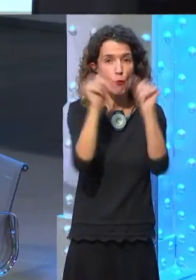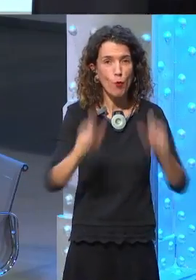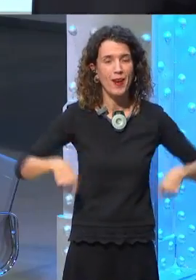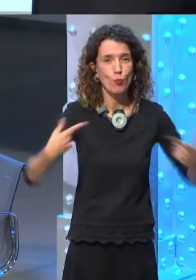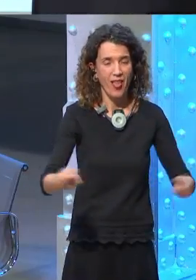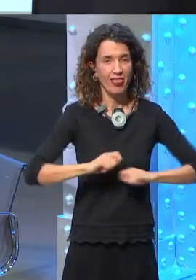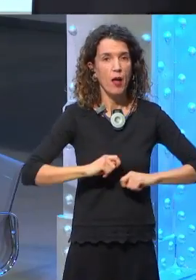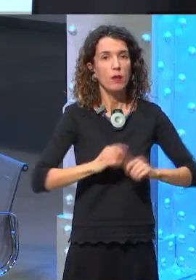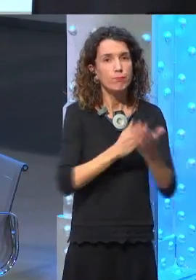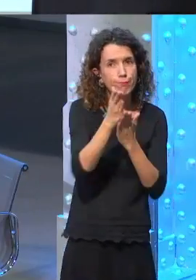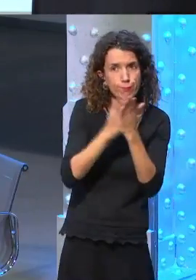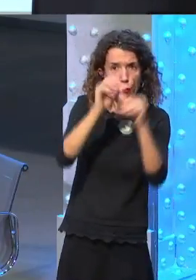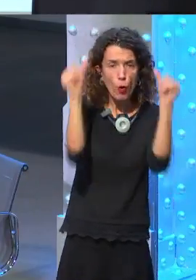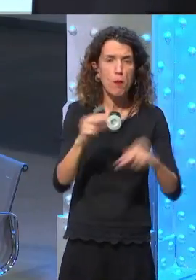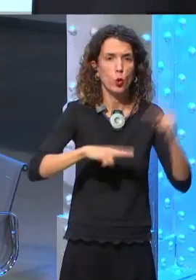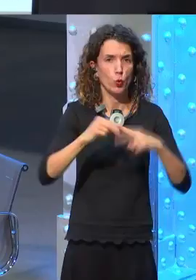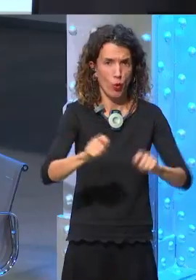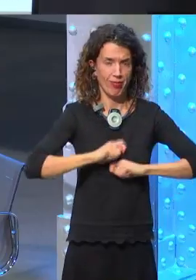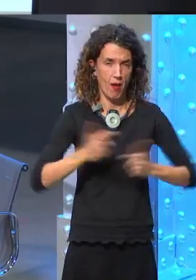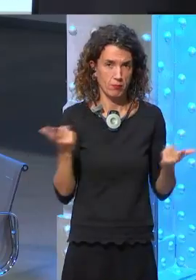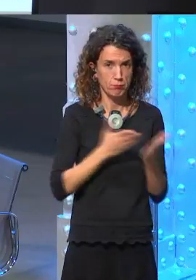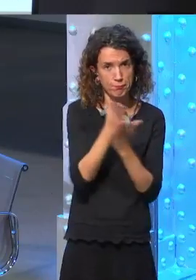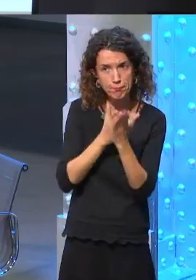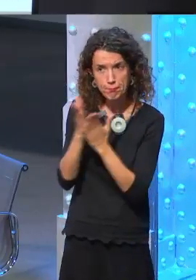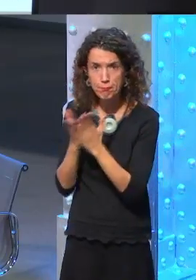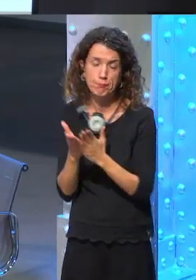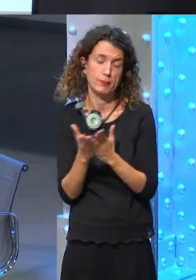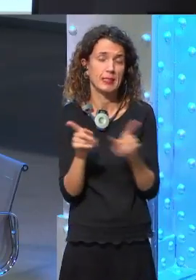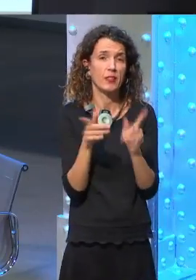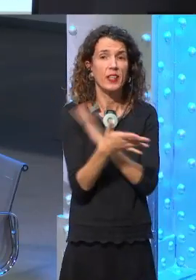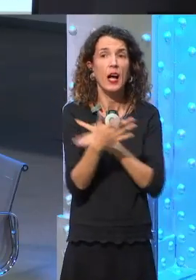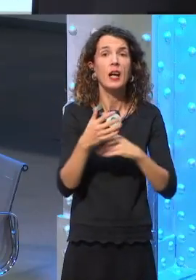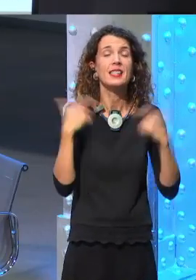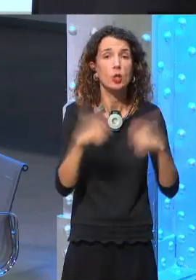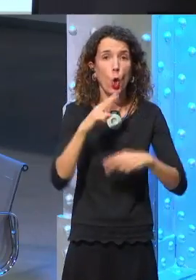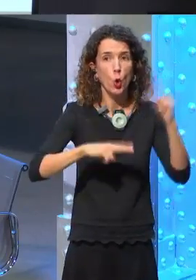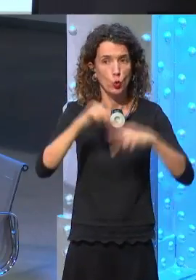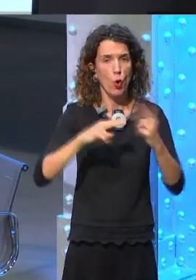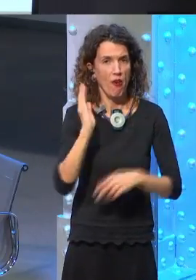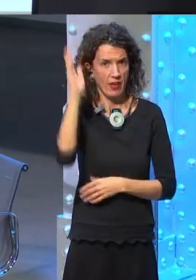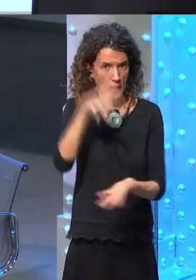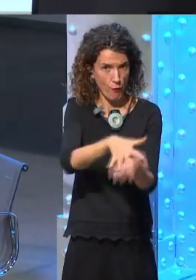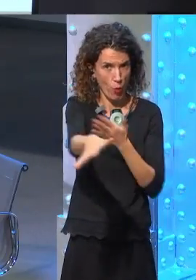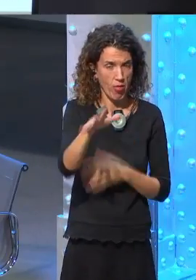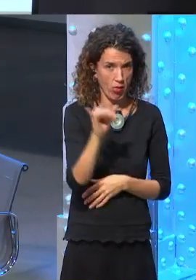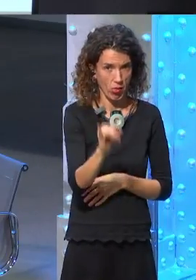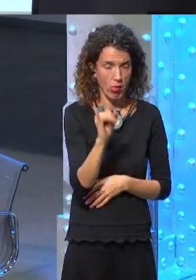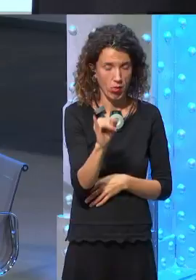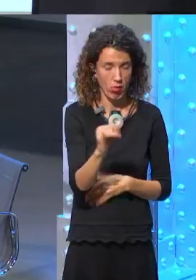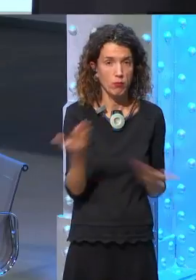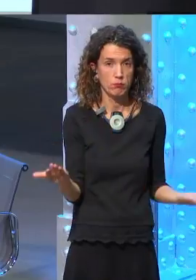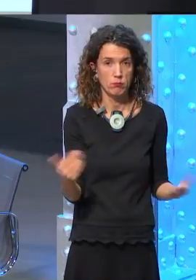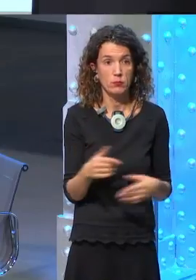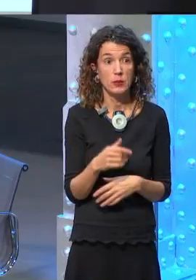distintas formas de construcción que afecta a todo el sector de la construcción y a todos los procesos de construcción. Esto